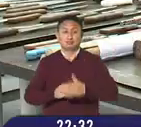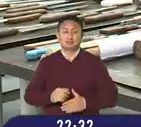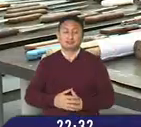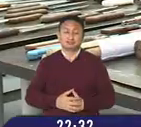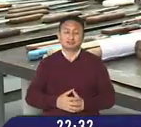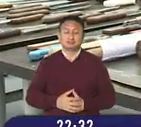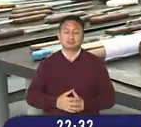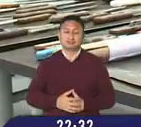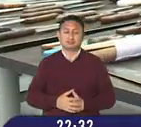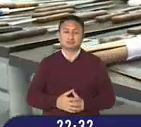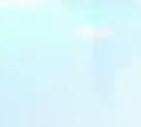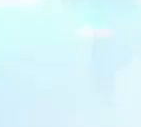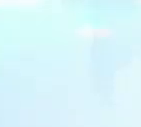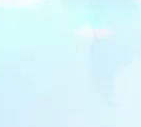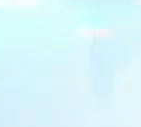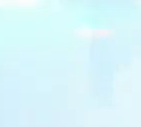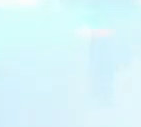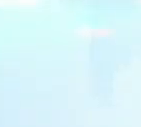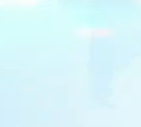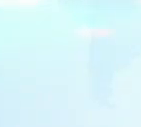informó Mauricio Sánchez.